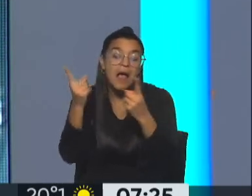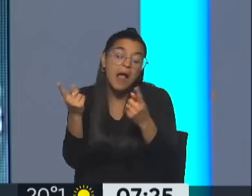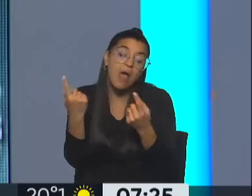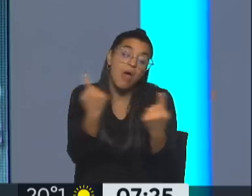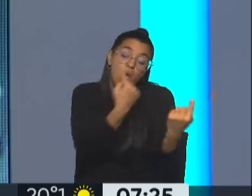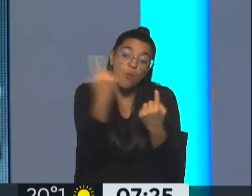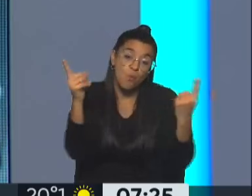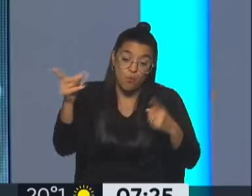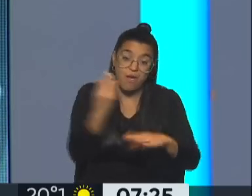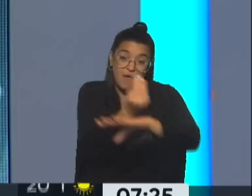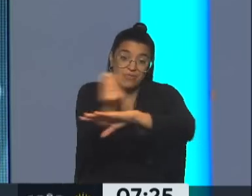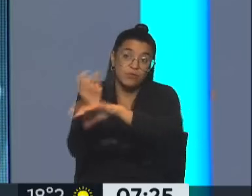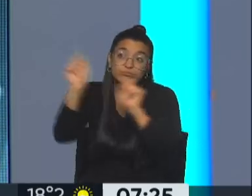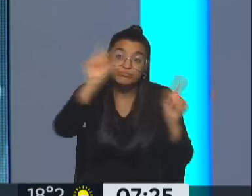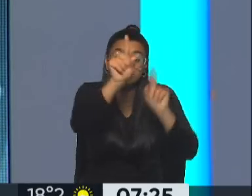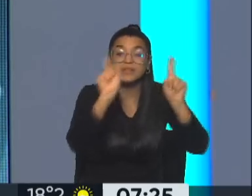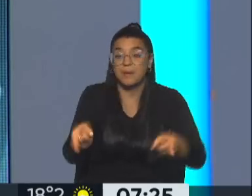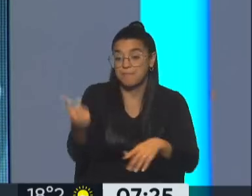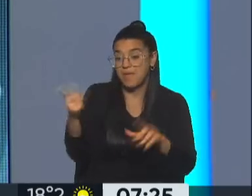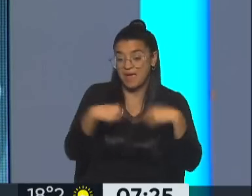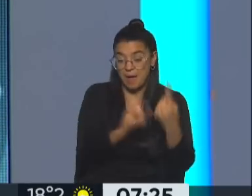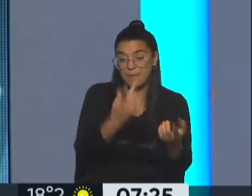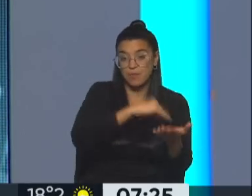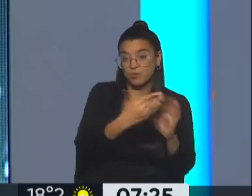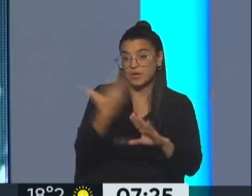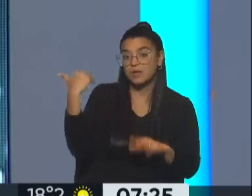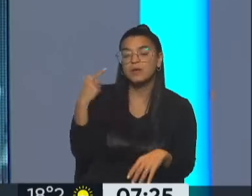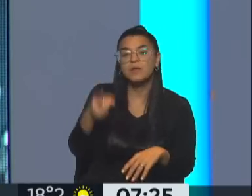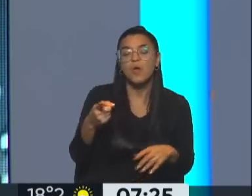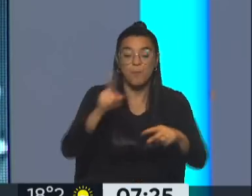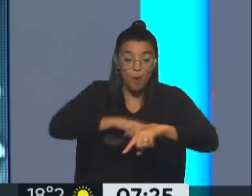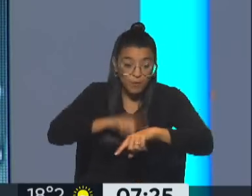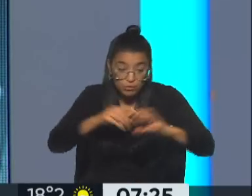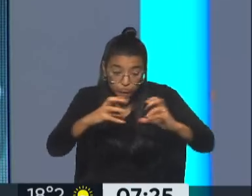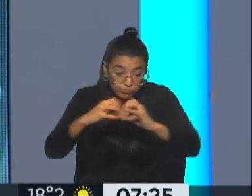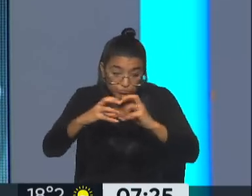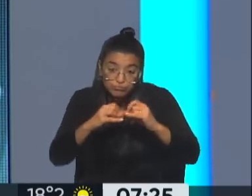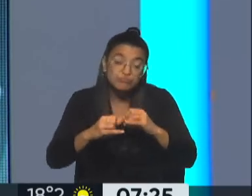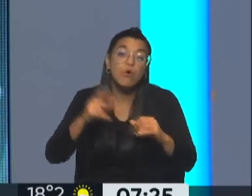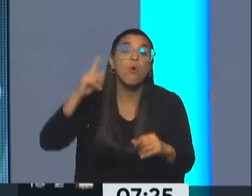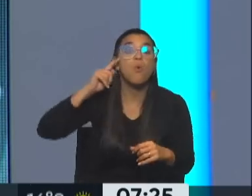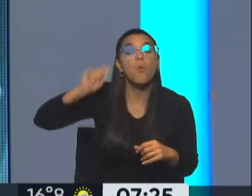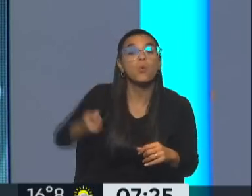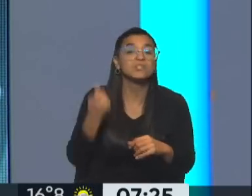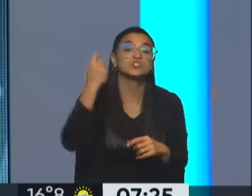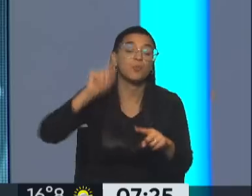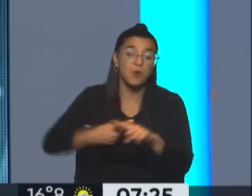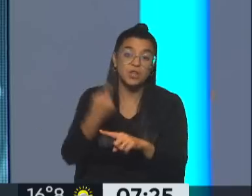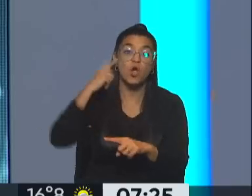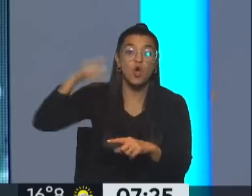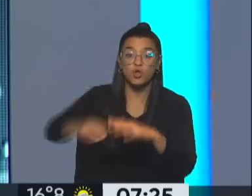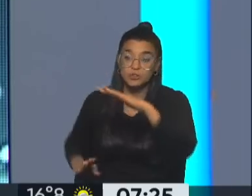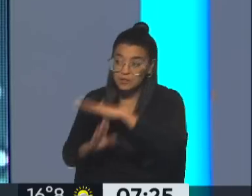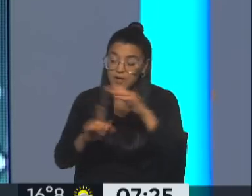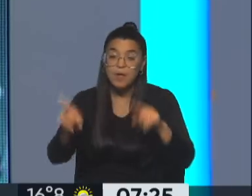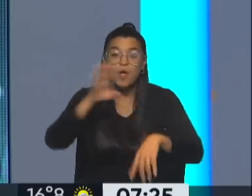candidaturas, y ayer lo señalaban en la Cámara de Diputados, en el momento en el cual se estaba discutiendo el juicio político a la Corte Suprema de Justicia, en el